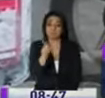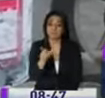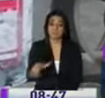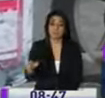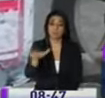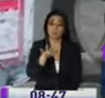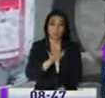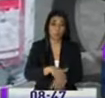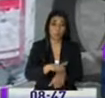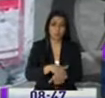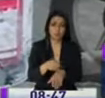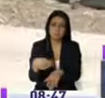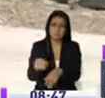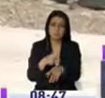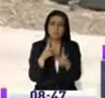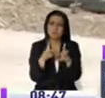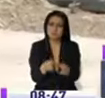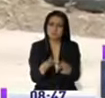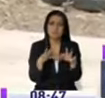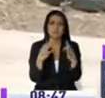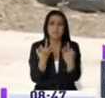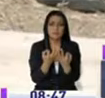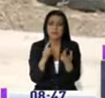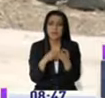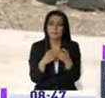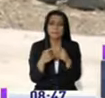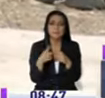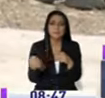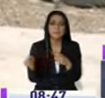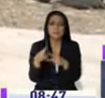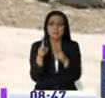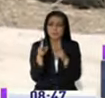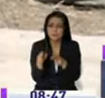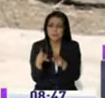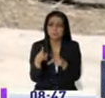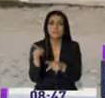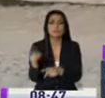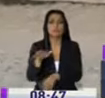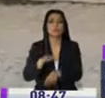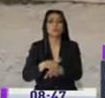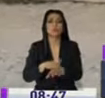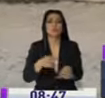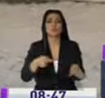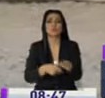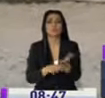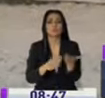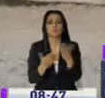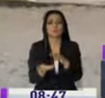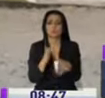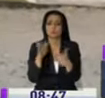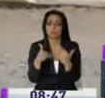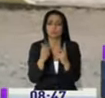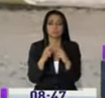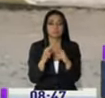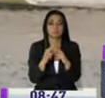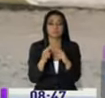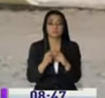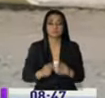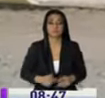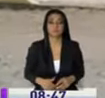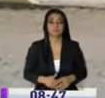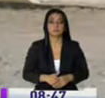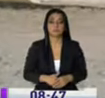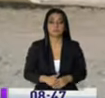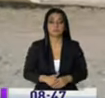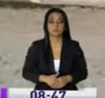crimen, personas cercanas, amigos de Bohemia, es decir, un círculo cercano donde todos se conocían. En Quito